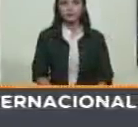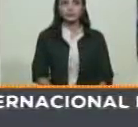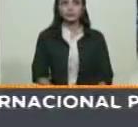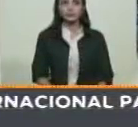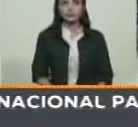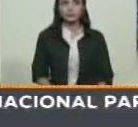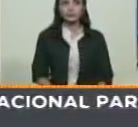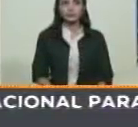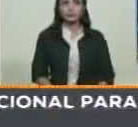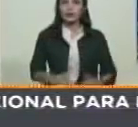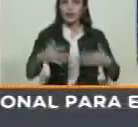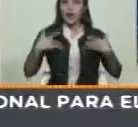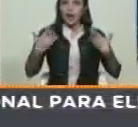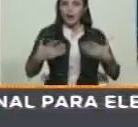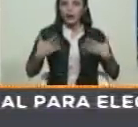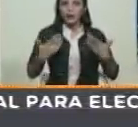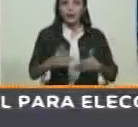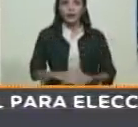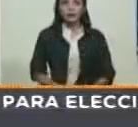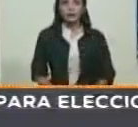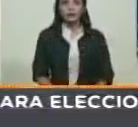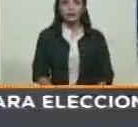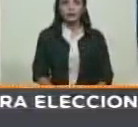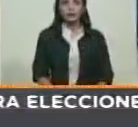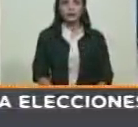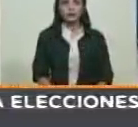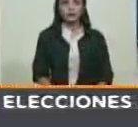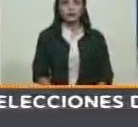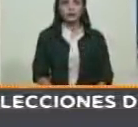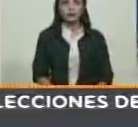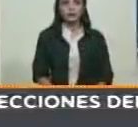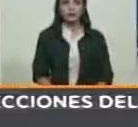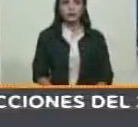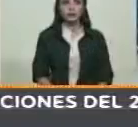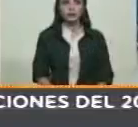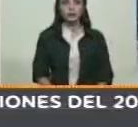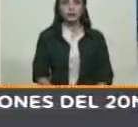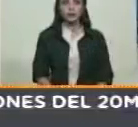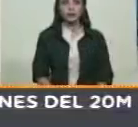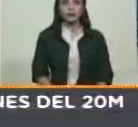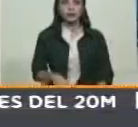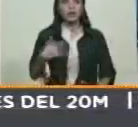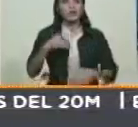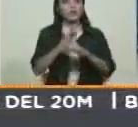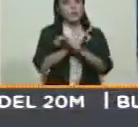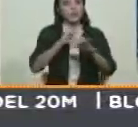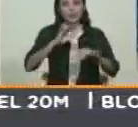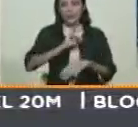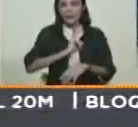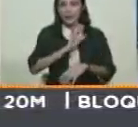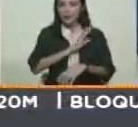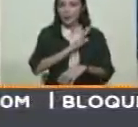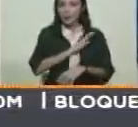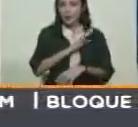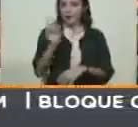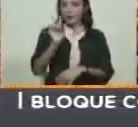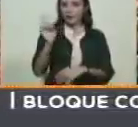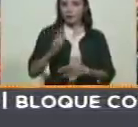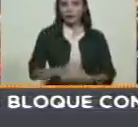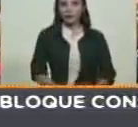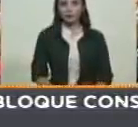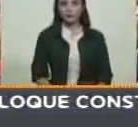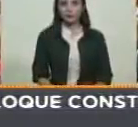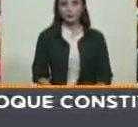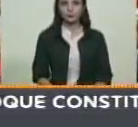independencia es la soberanía es la dignidad de nuestra patria venezuela en la dignidad de